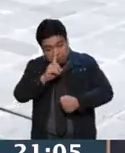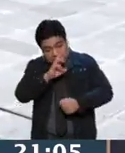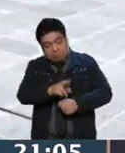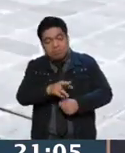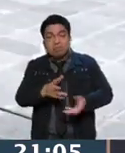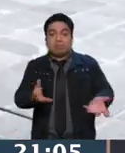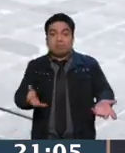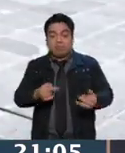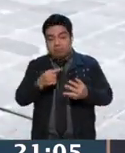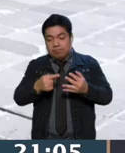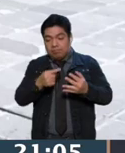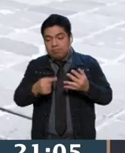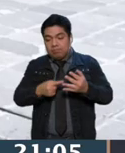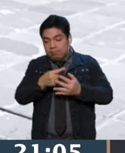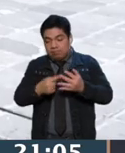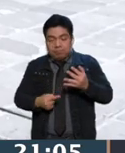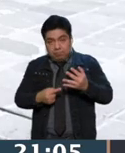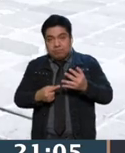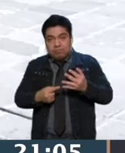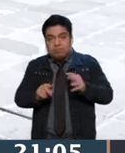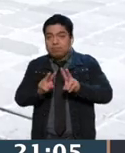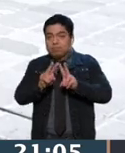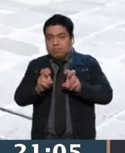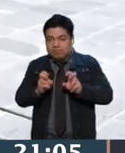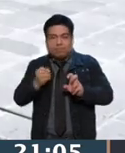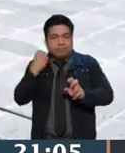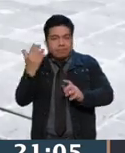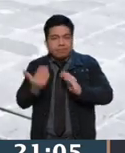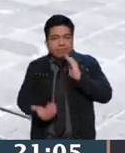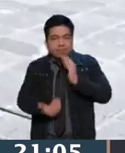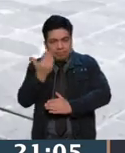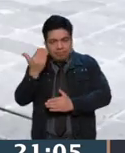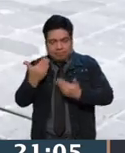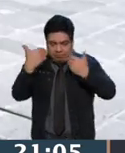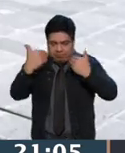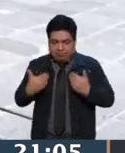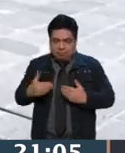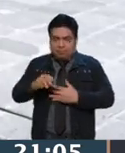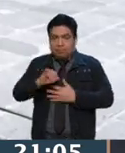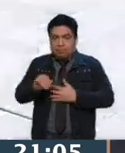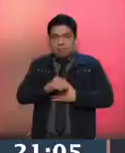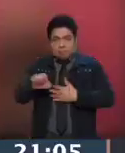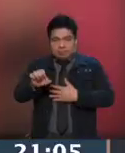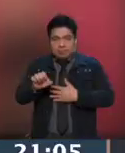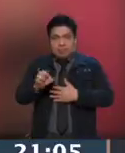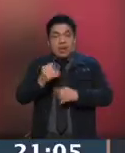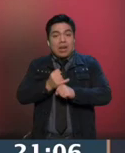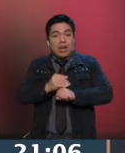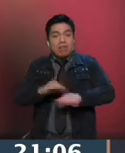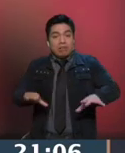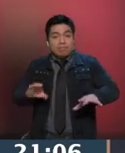Estos fueron los temas más importantes de la conferencia mañanera. José Manuel Fuentes, para Informe Capital.